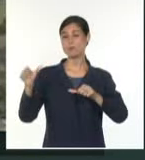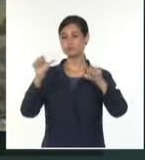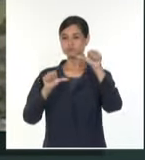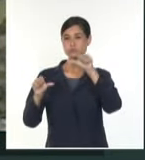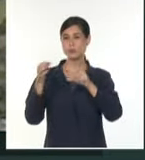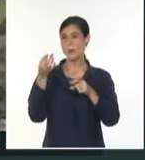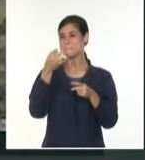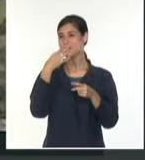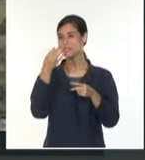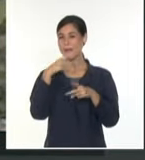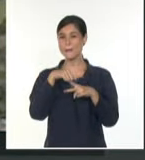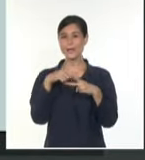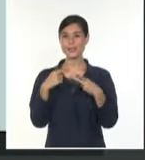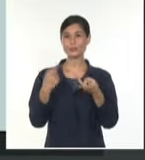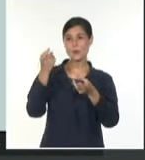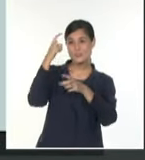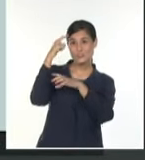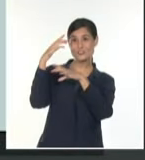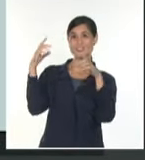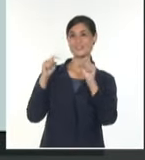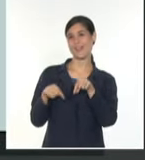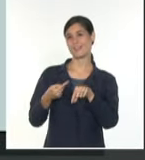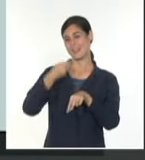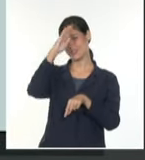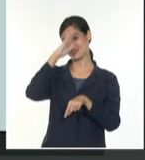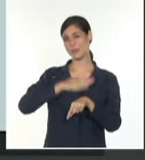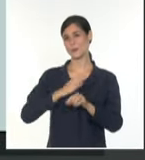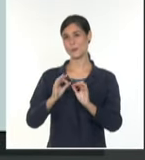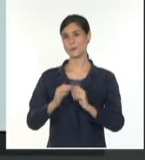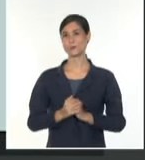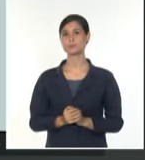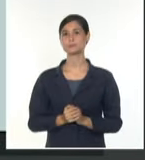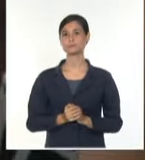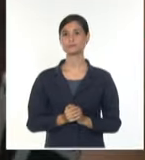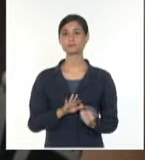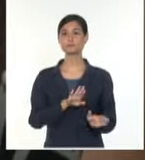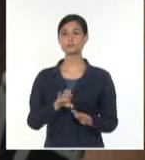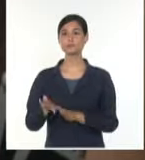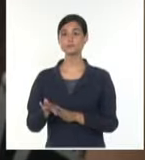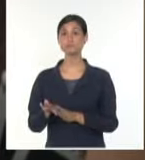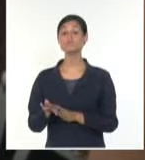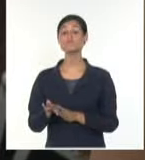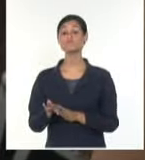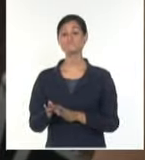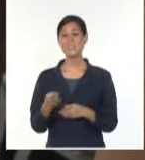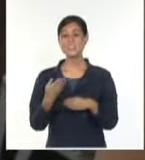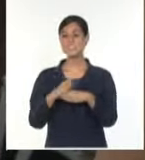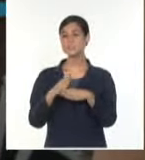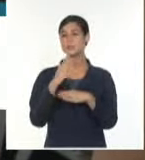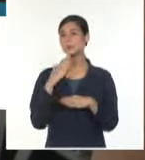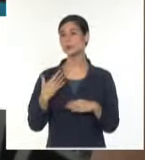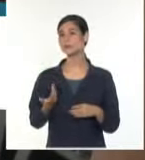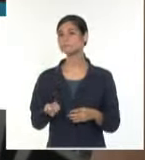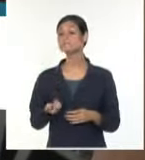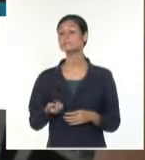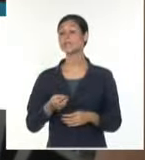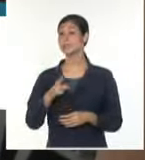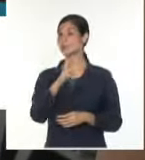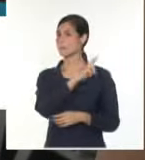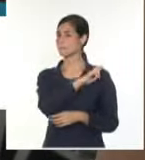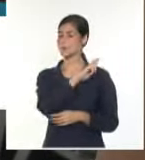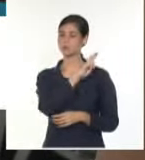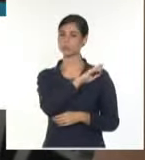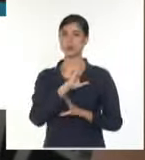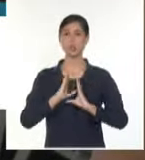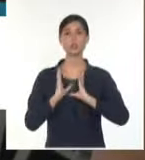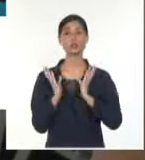polo científico del oeste de la capital. Se trata de una responsabilidad muy significativa por